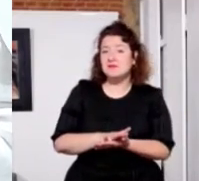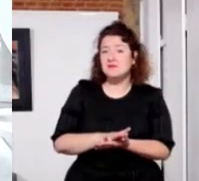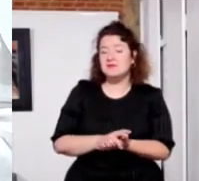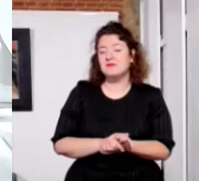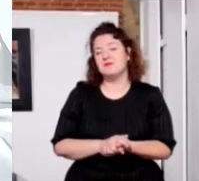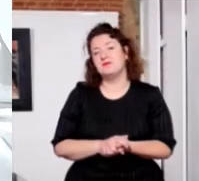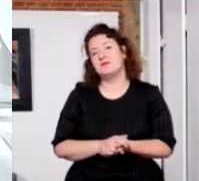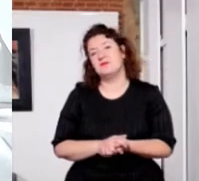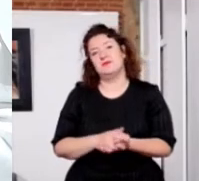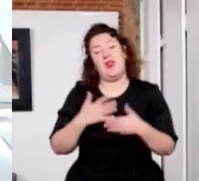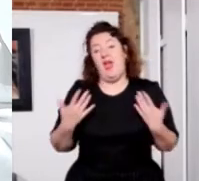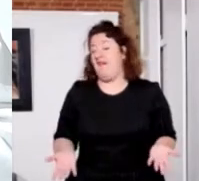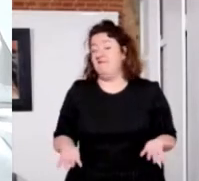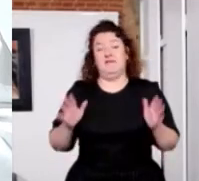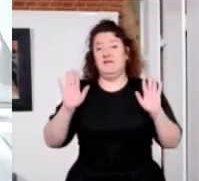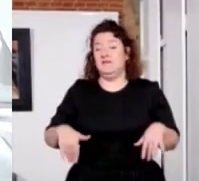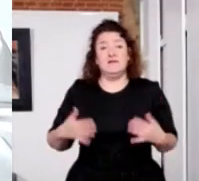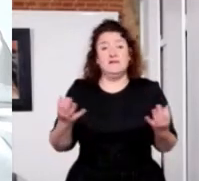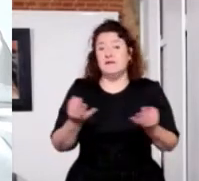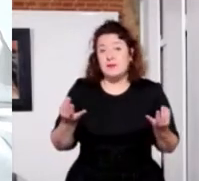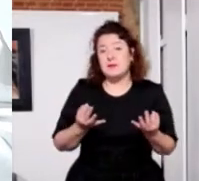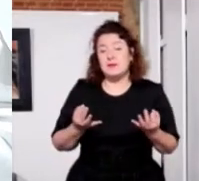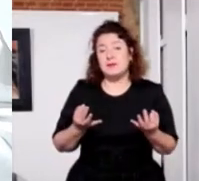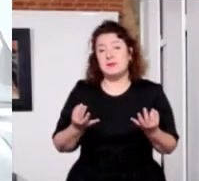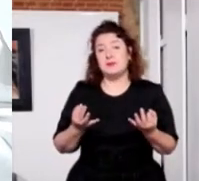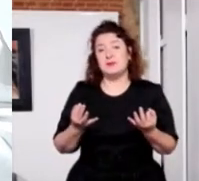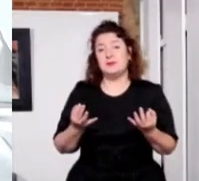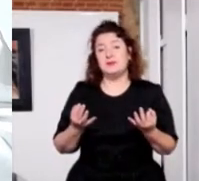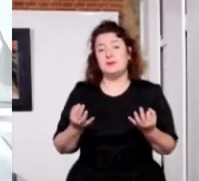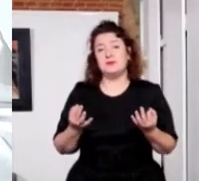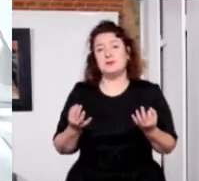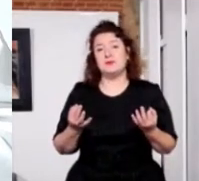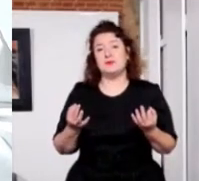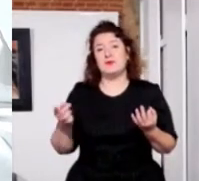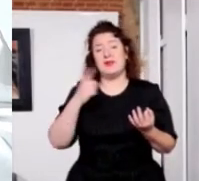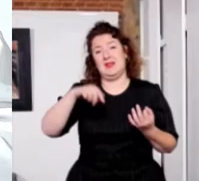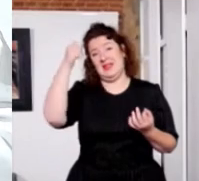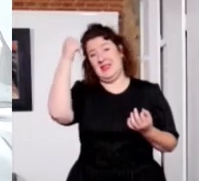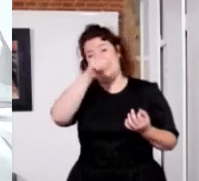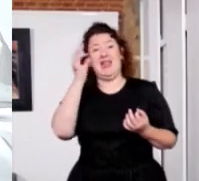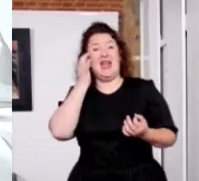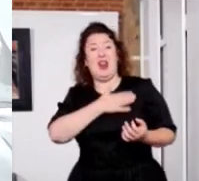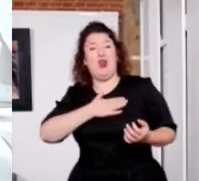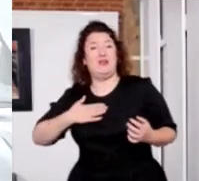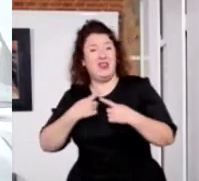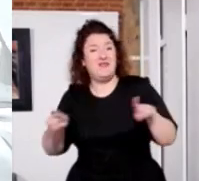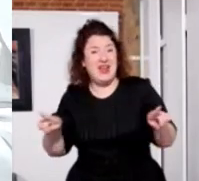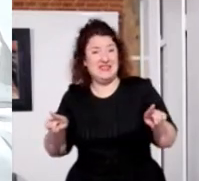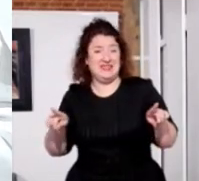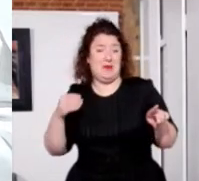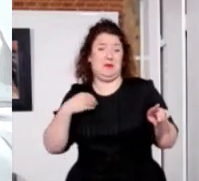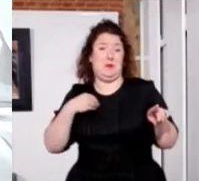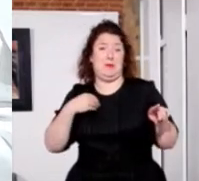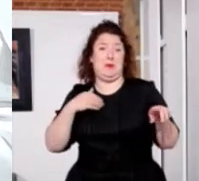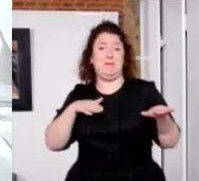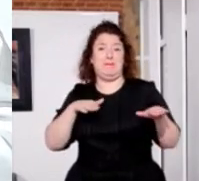Y al final, una persona de orientación de género distinta a la binaria se convierte